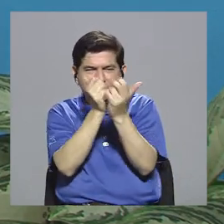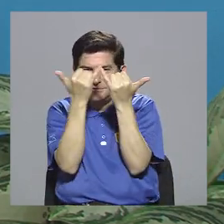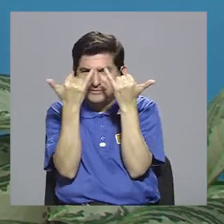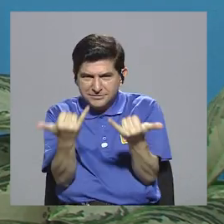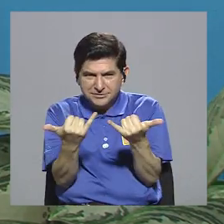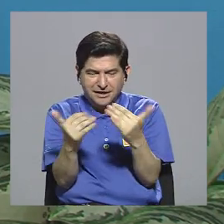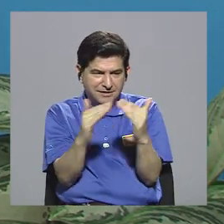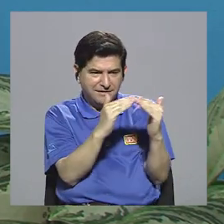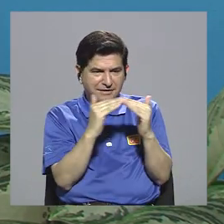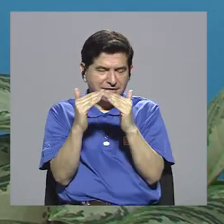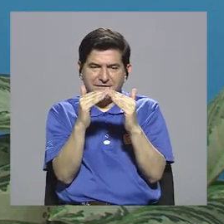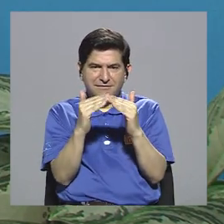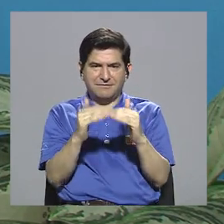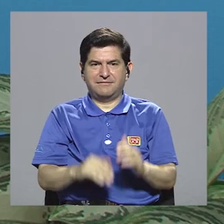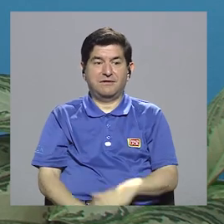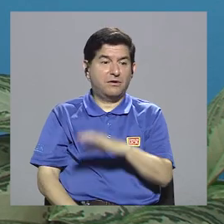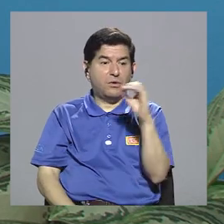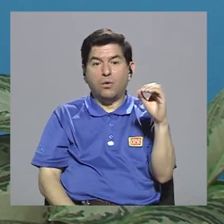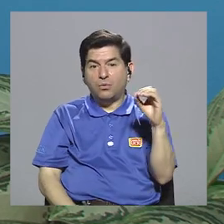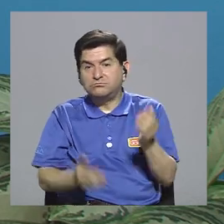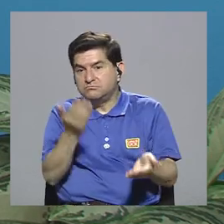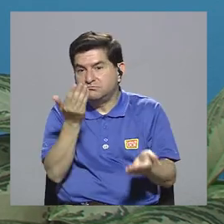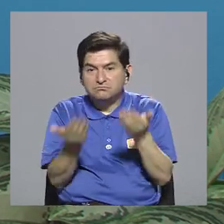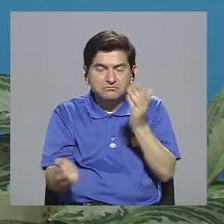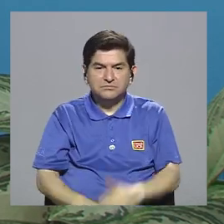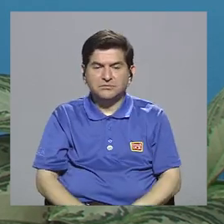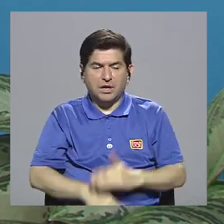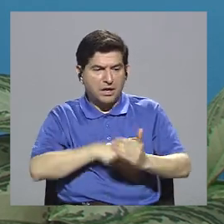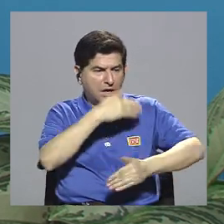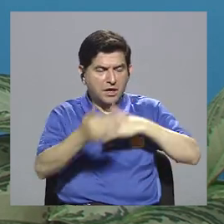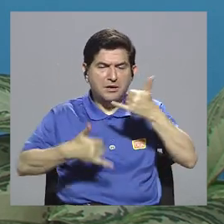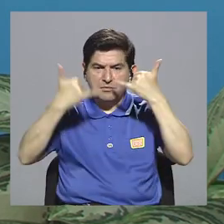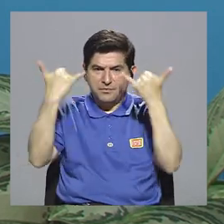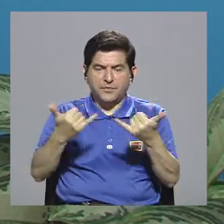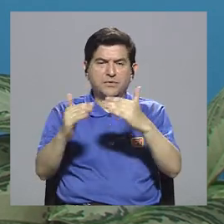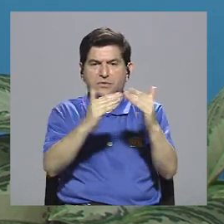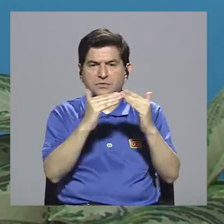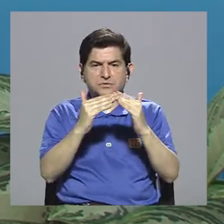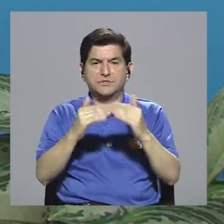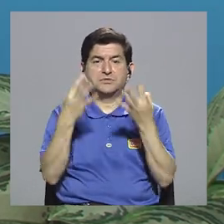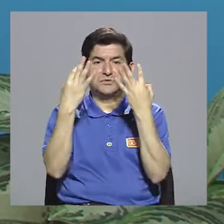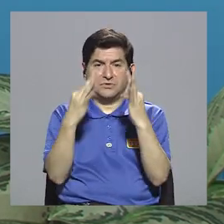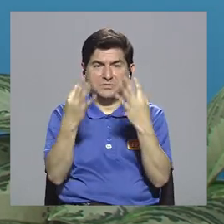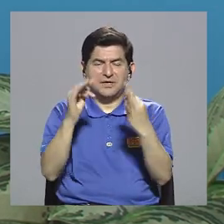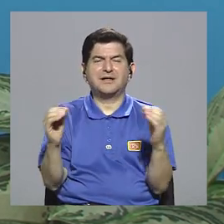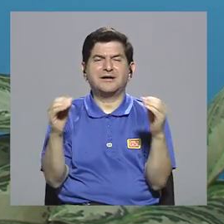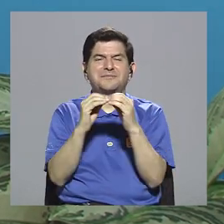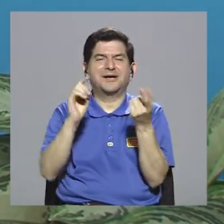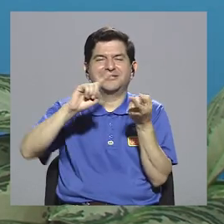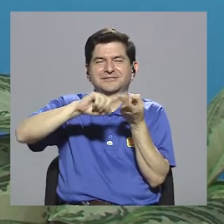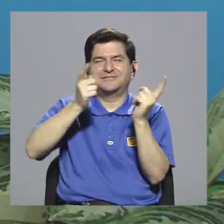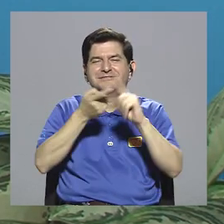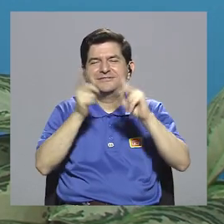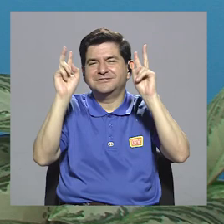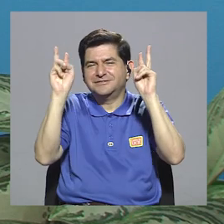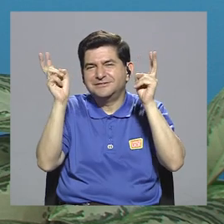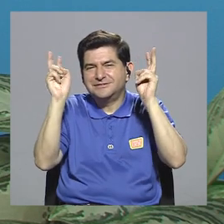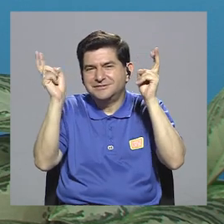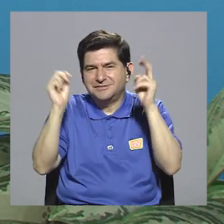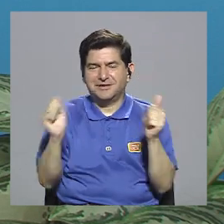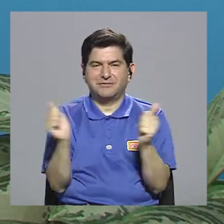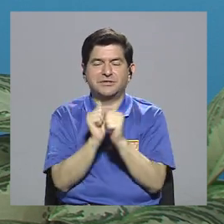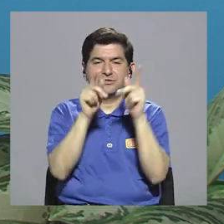en nuestras comunidades actuales son nuestros dinámicas actuales en las comunidades para que vayan siendo un poquito más amigables